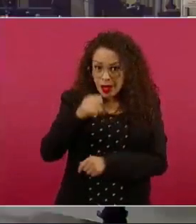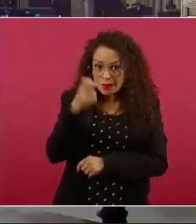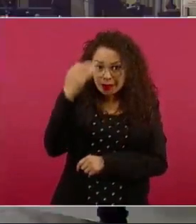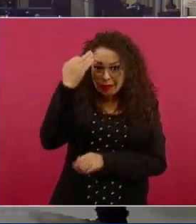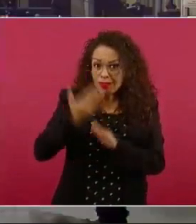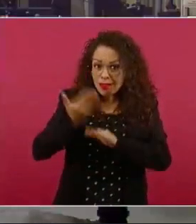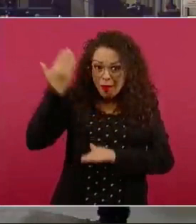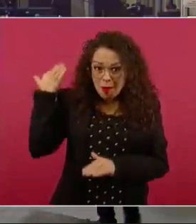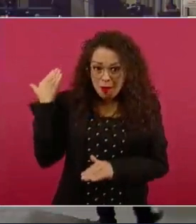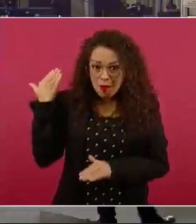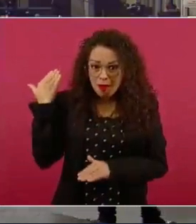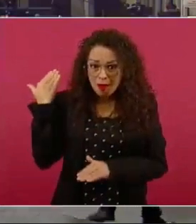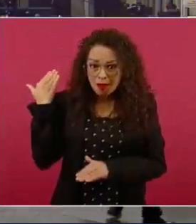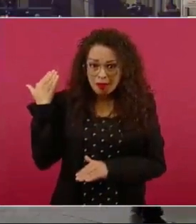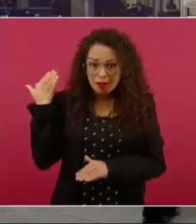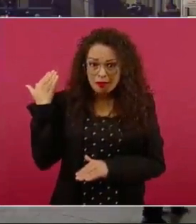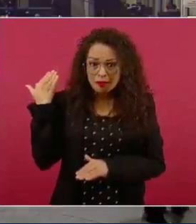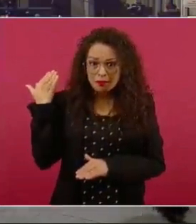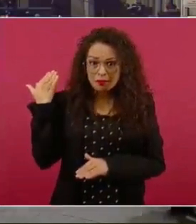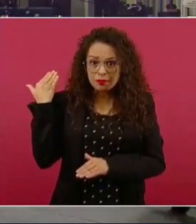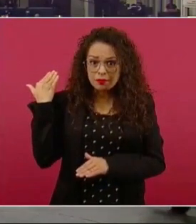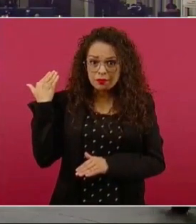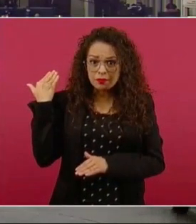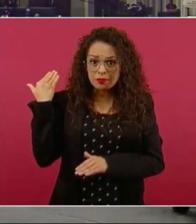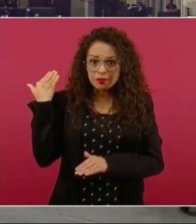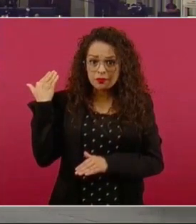de los peones,